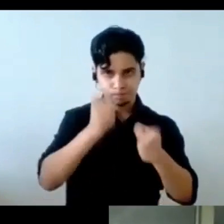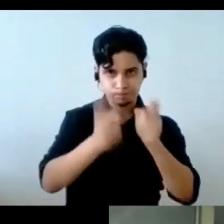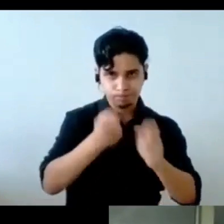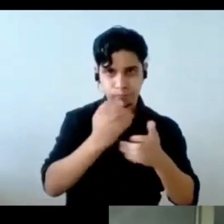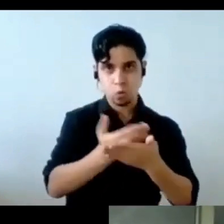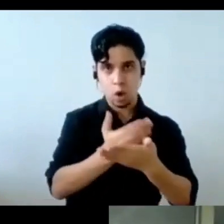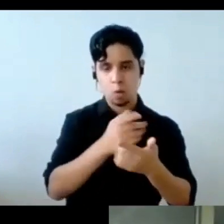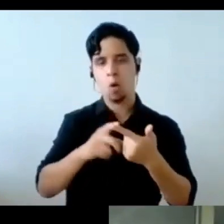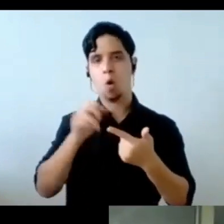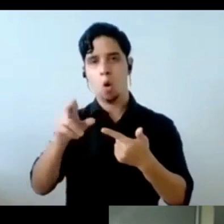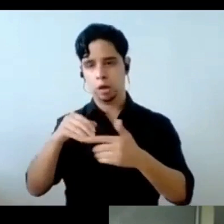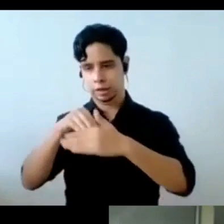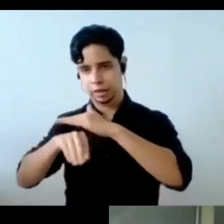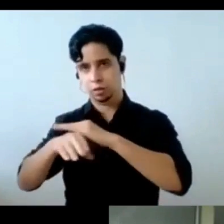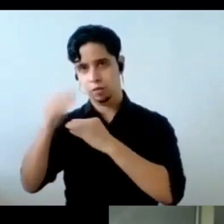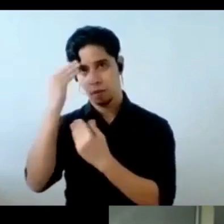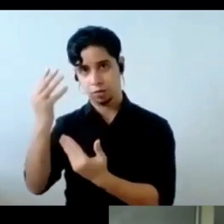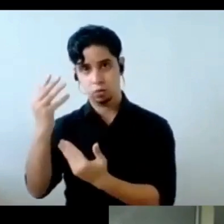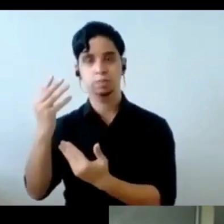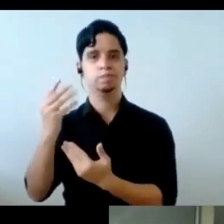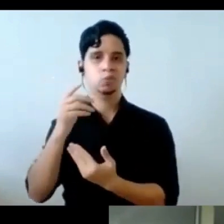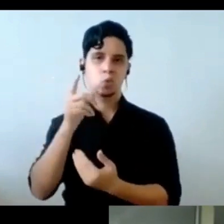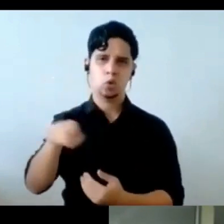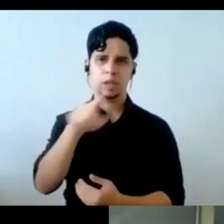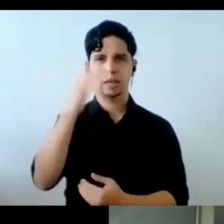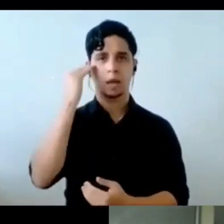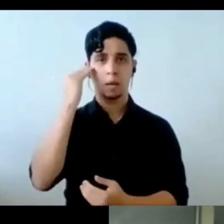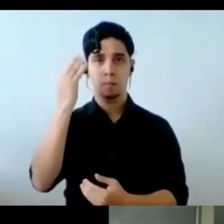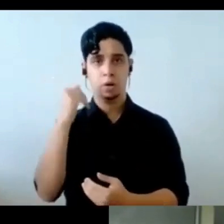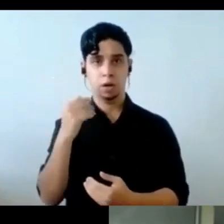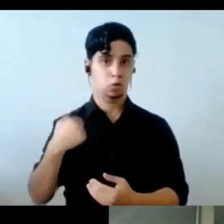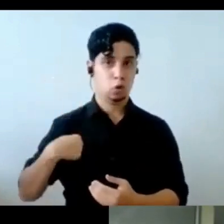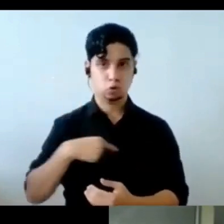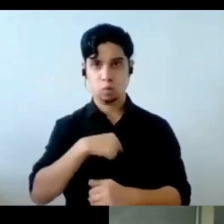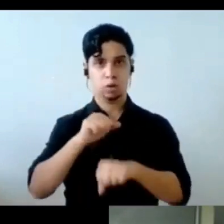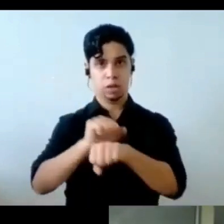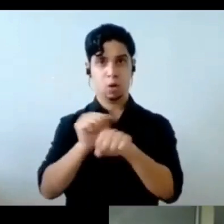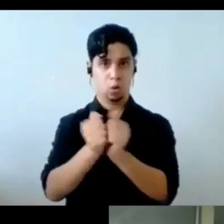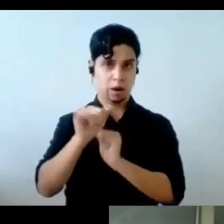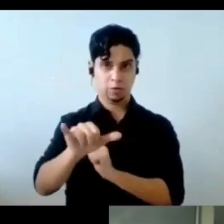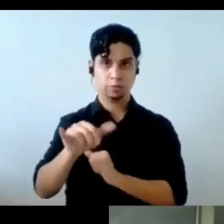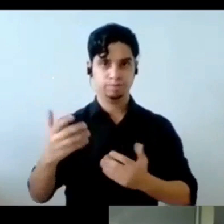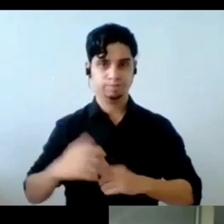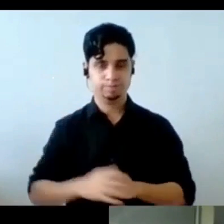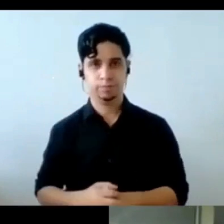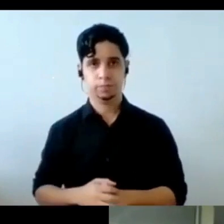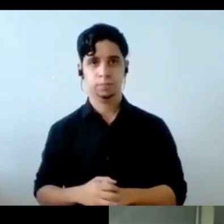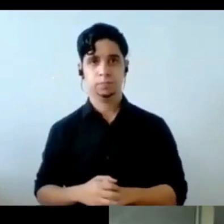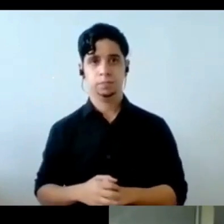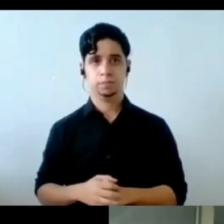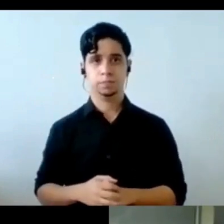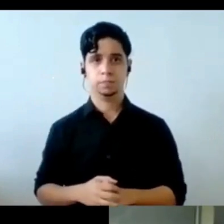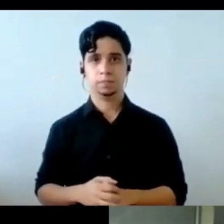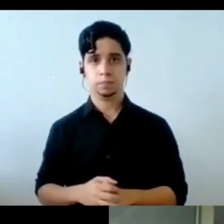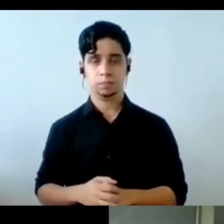sistema de internet, ustedes lo saben, de momento, y ustedes lo saben porque hemos pasado las de Caín con esta fusión desde el principio, o sea,